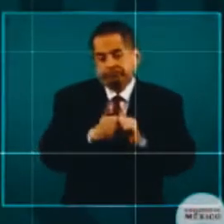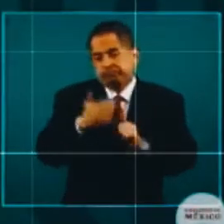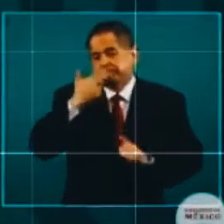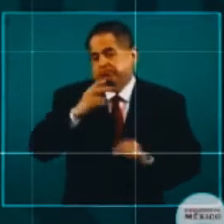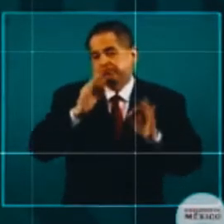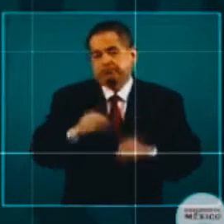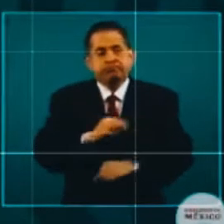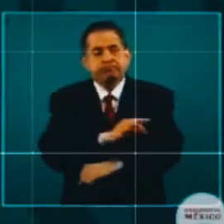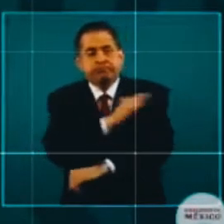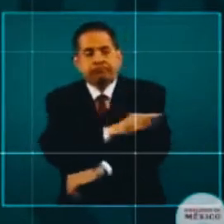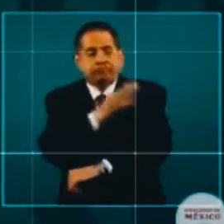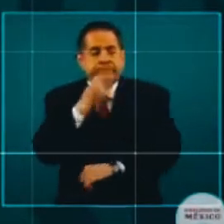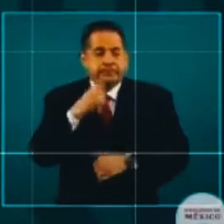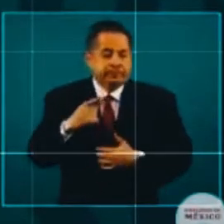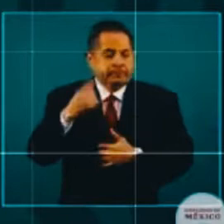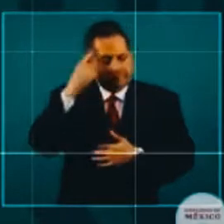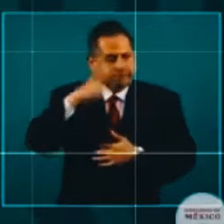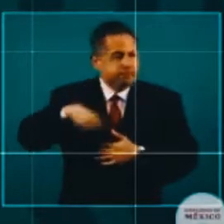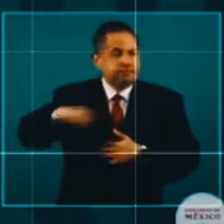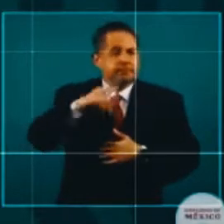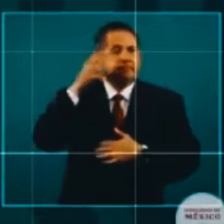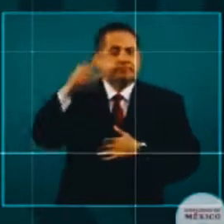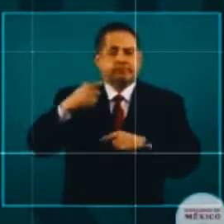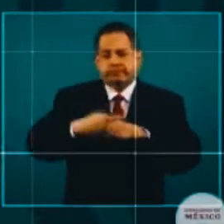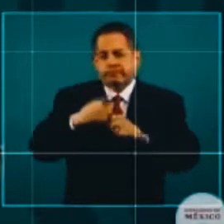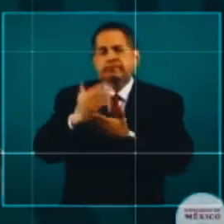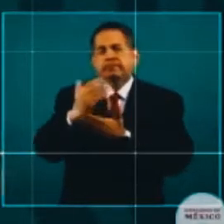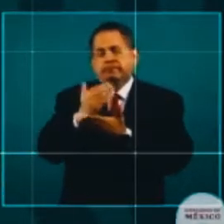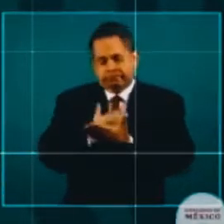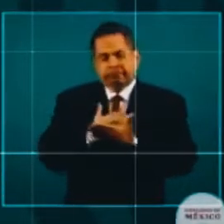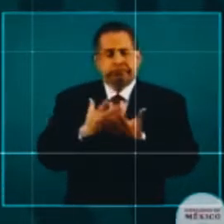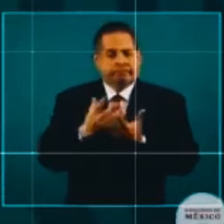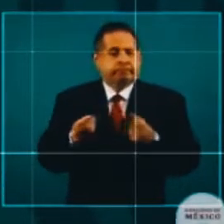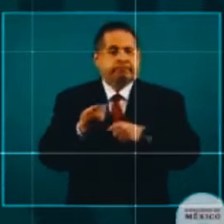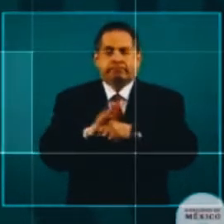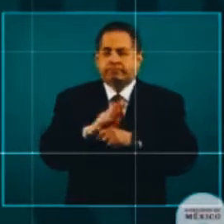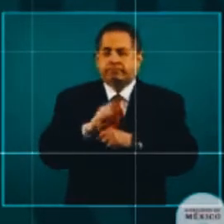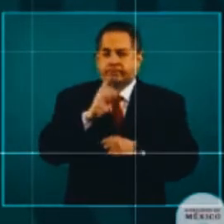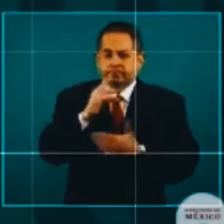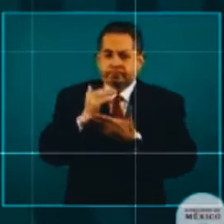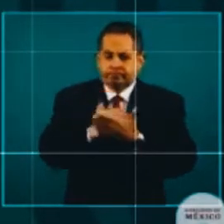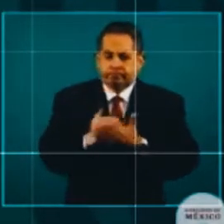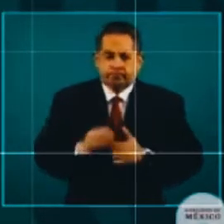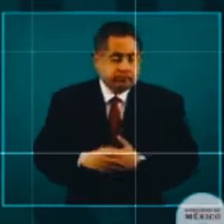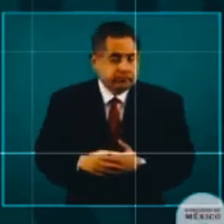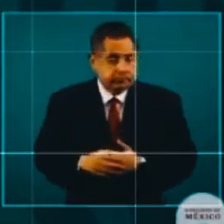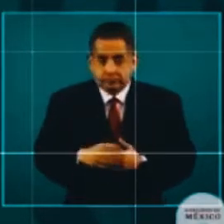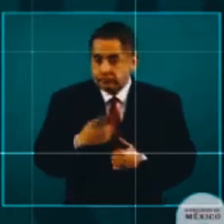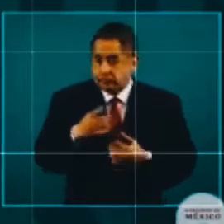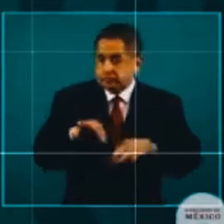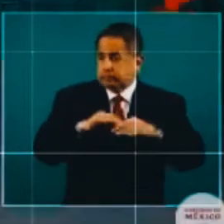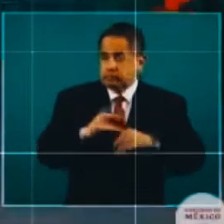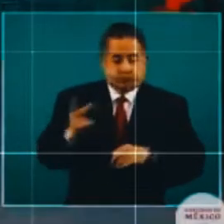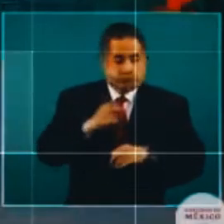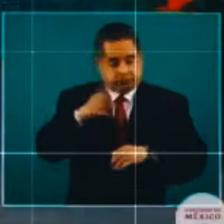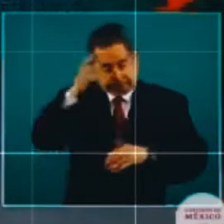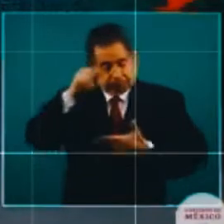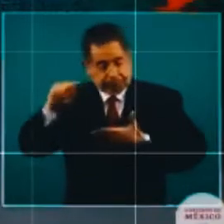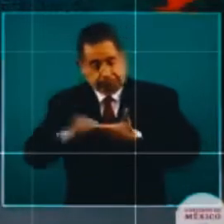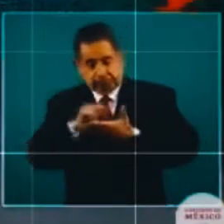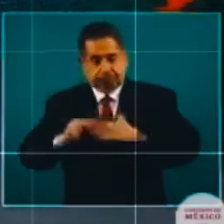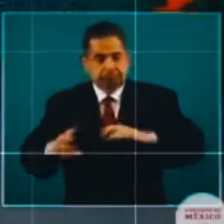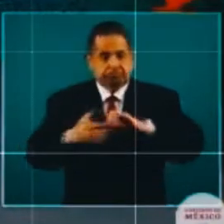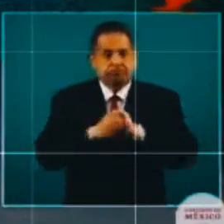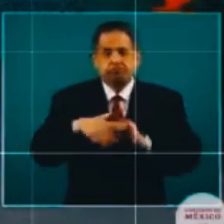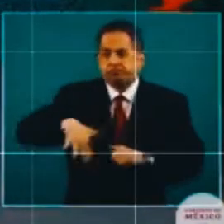a la población para la mitigación de la enfermedad COVID-19. Es un importante acuerdo, como lo señaló aquí